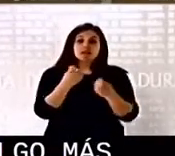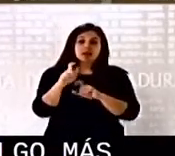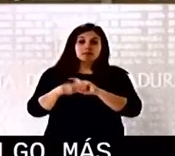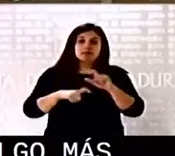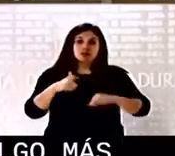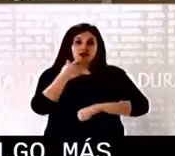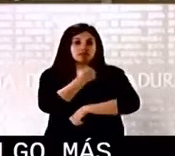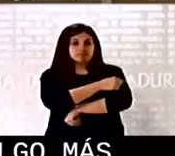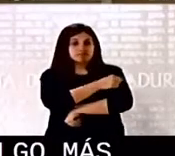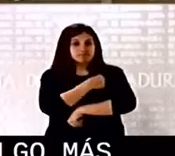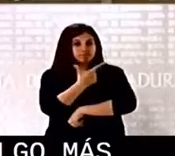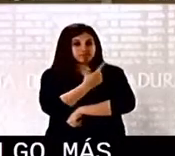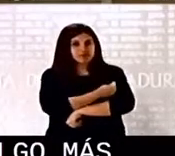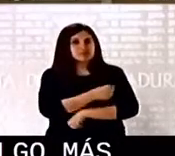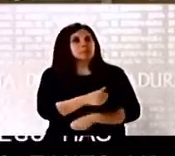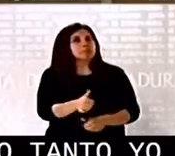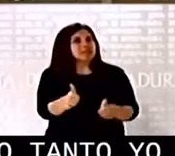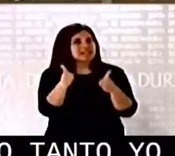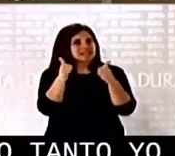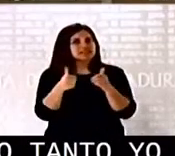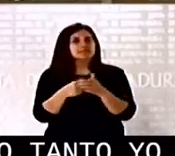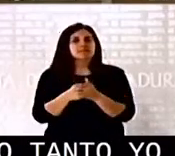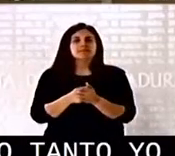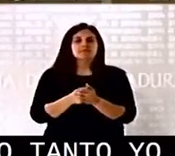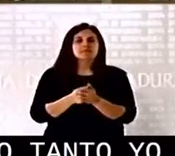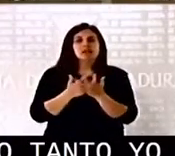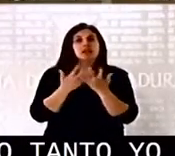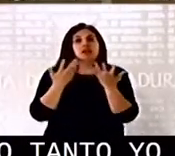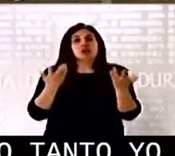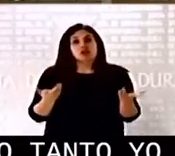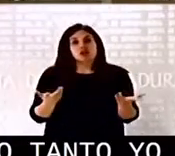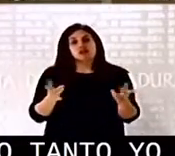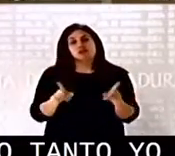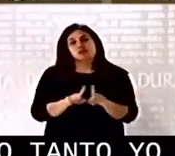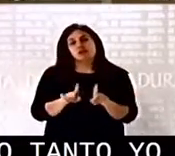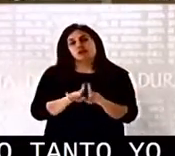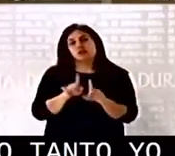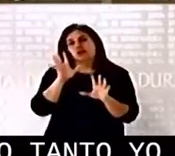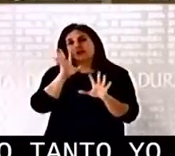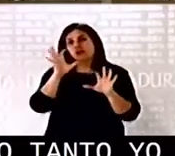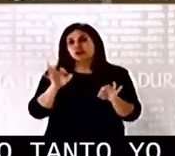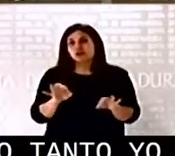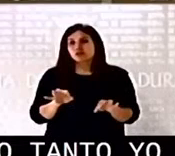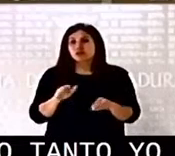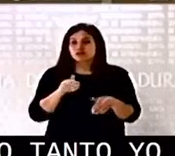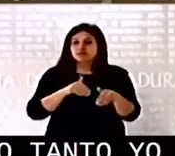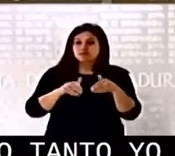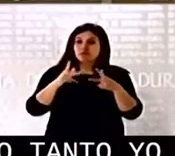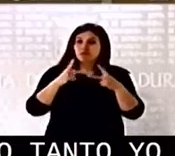lo tanto, yo creo que el final está cada vez más cerca